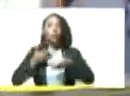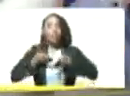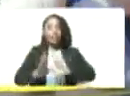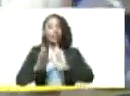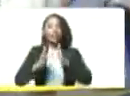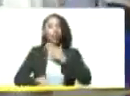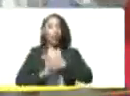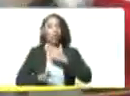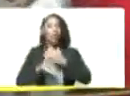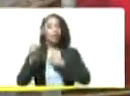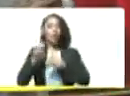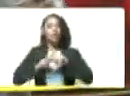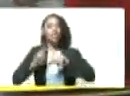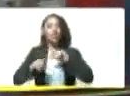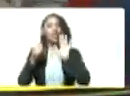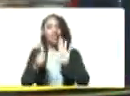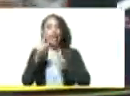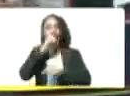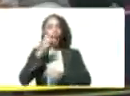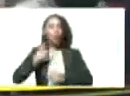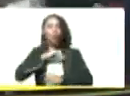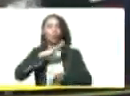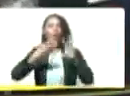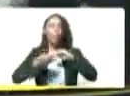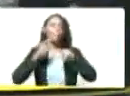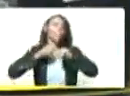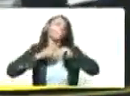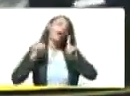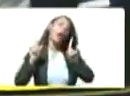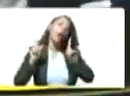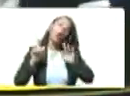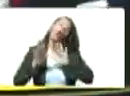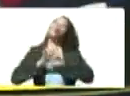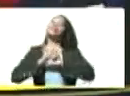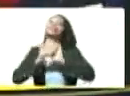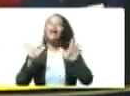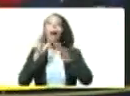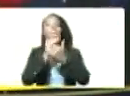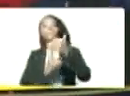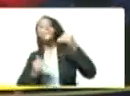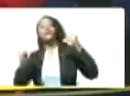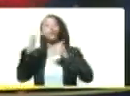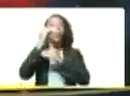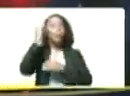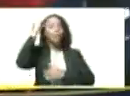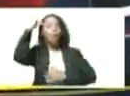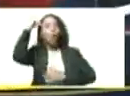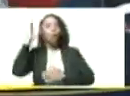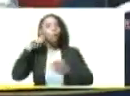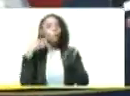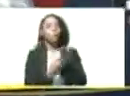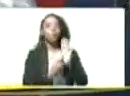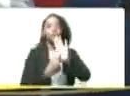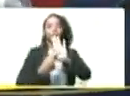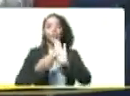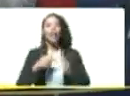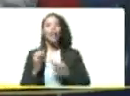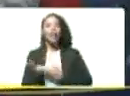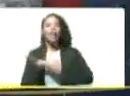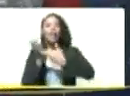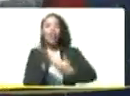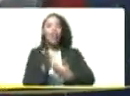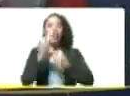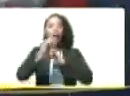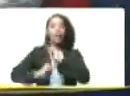yo soy un niño de 6 años, nuestros CLAC, pero ya con mayores capacidades, han demostrado ser una referencia internacional